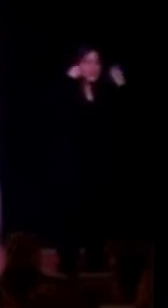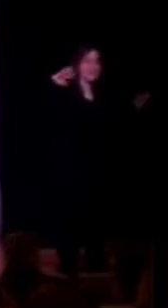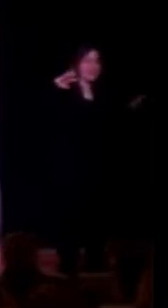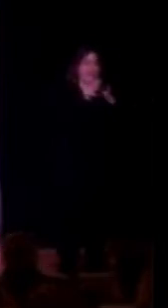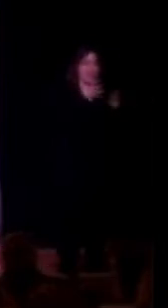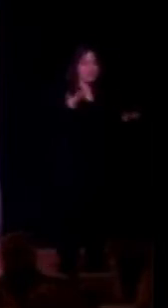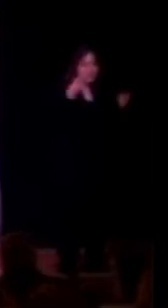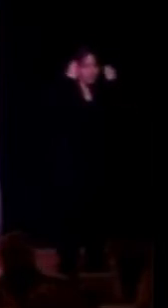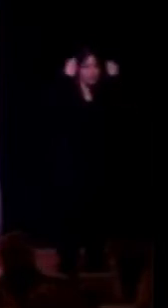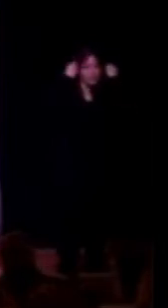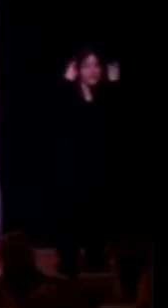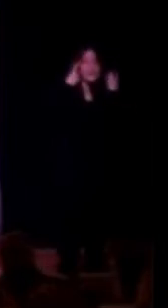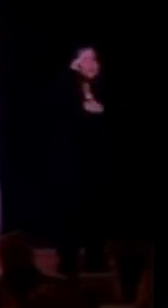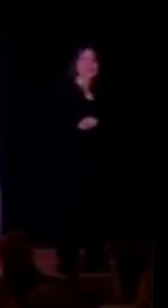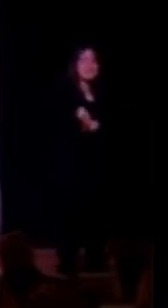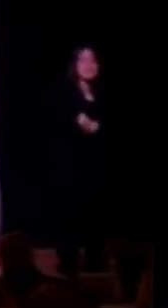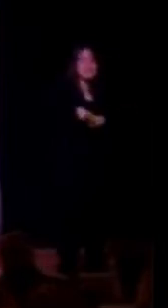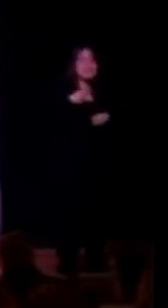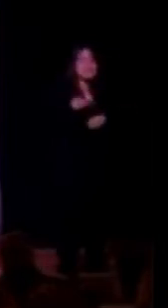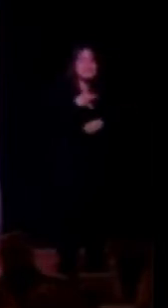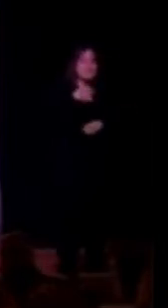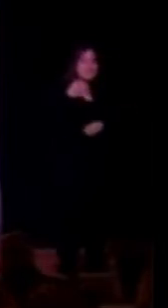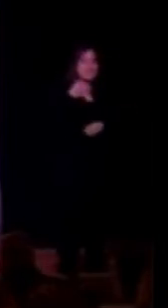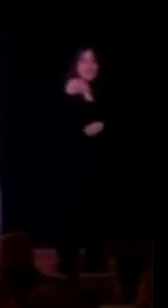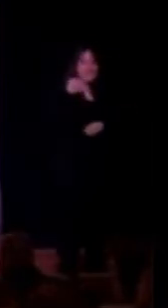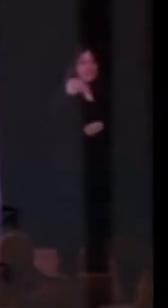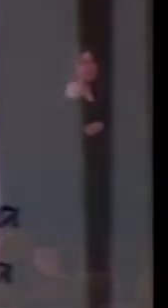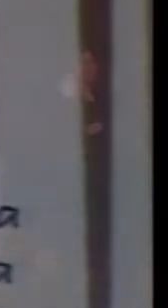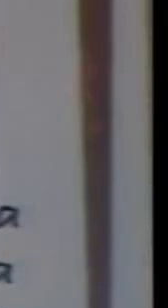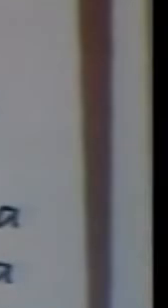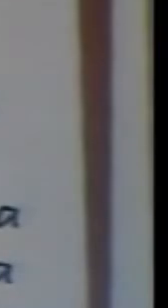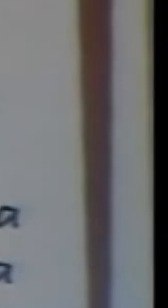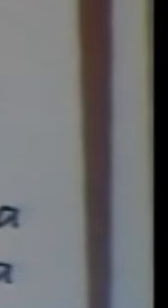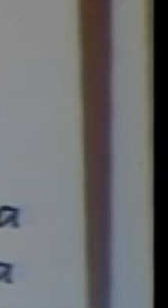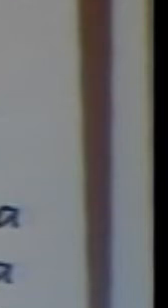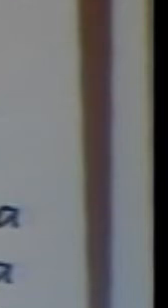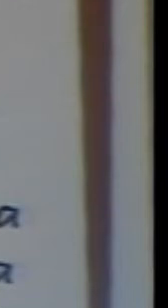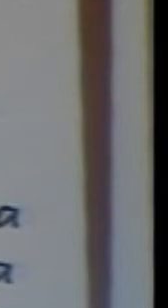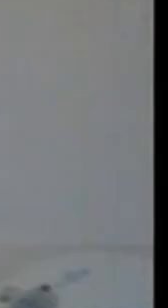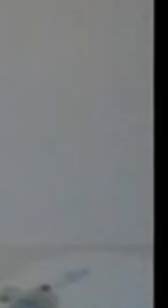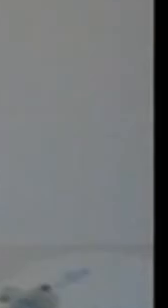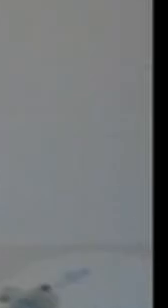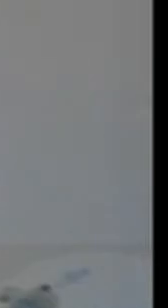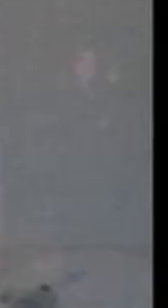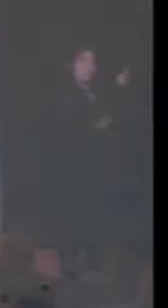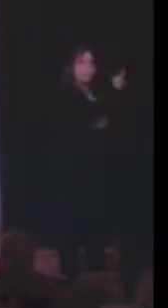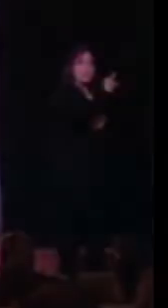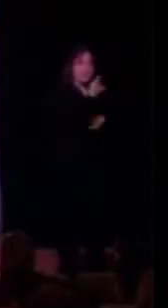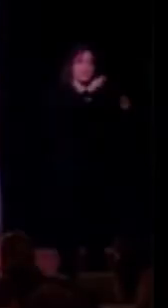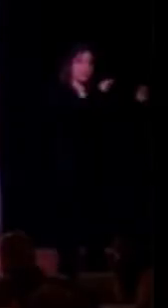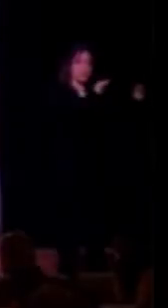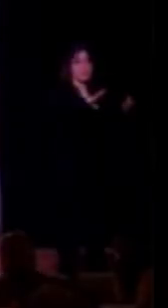y la importancia de la flexibilidad para adecuar la figura a las necesidades reales para responder a la diversidad